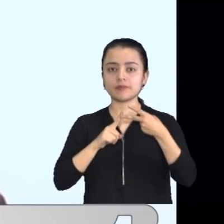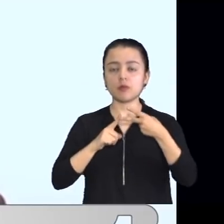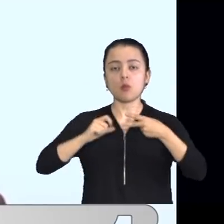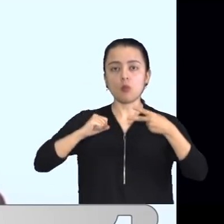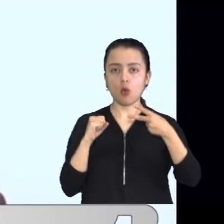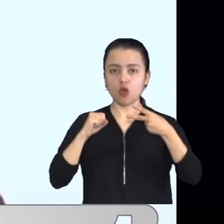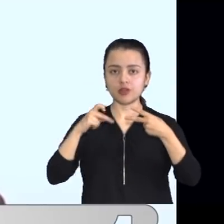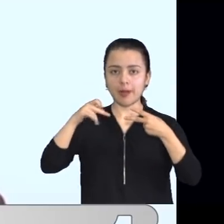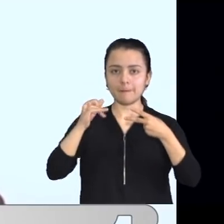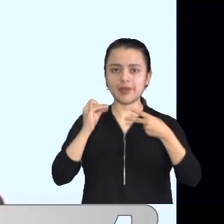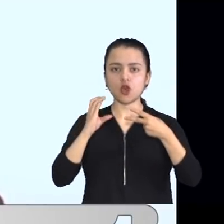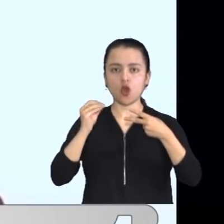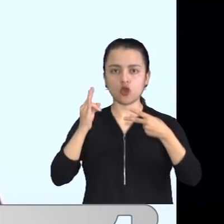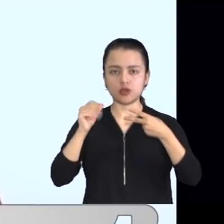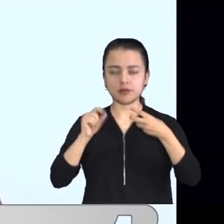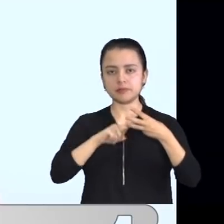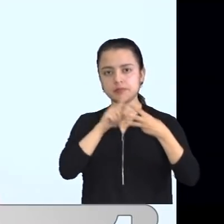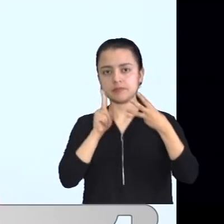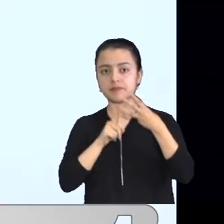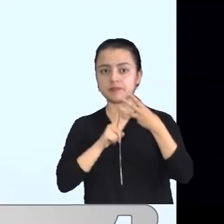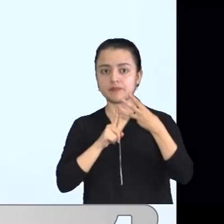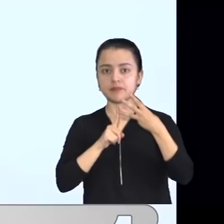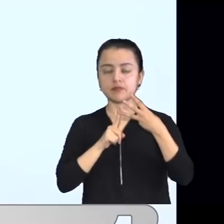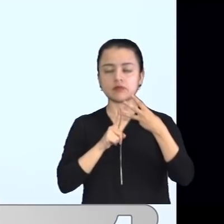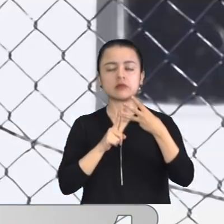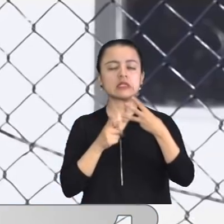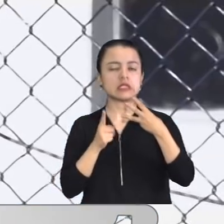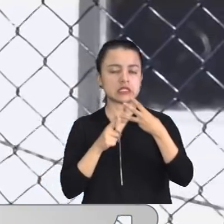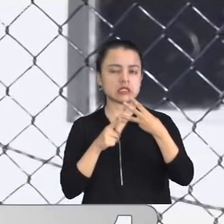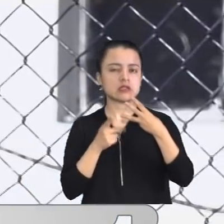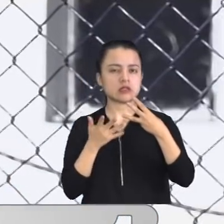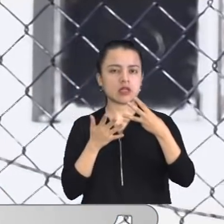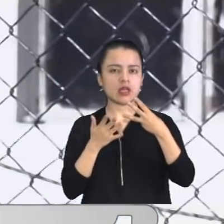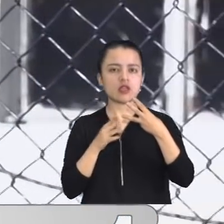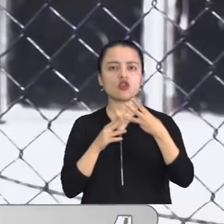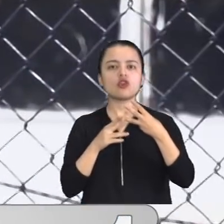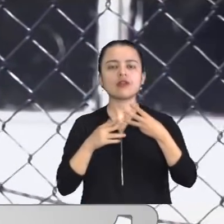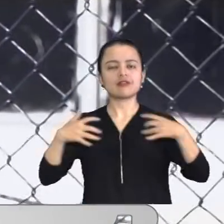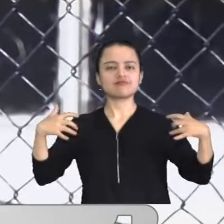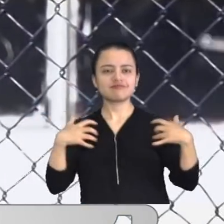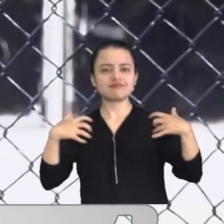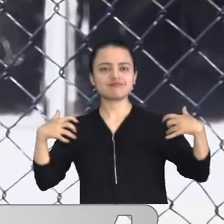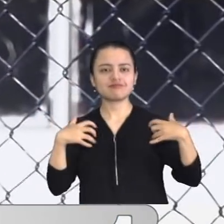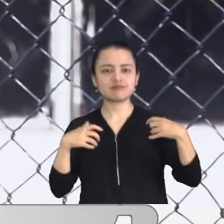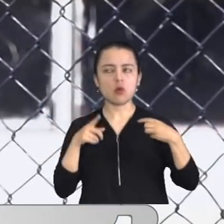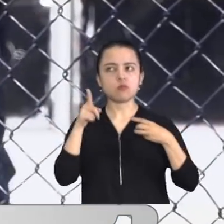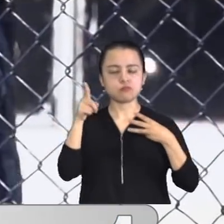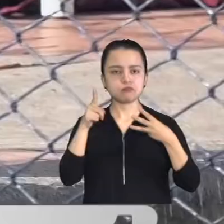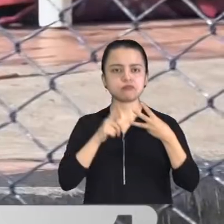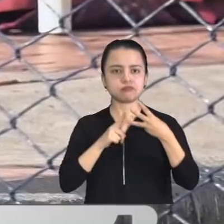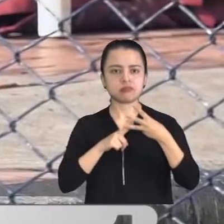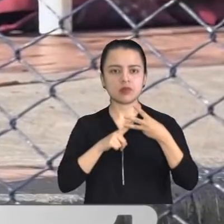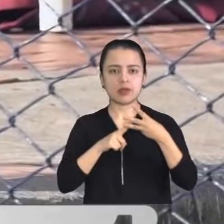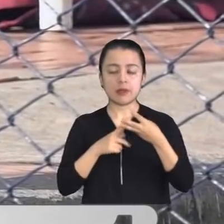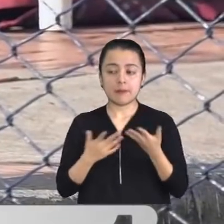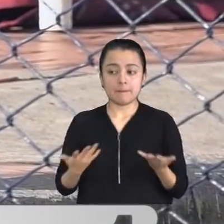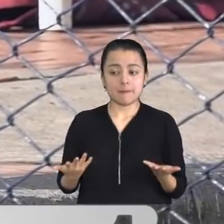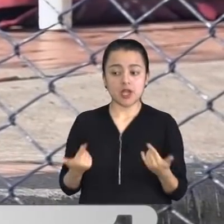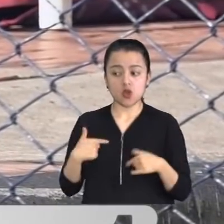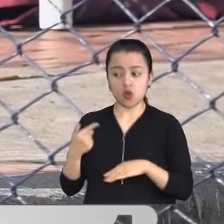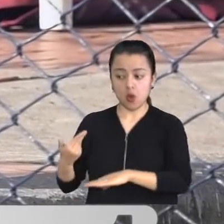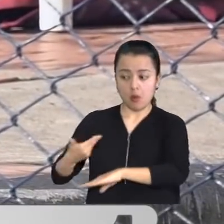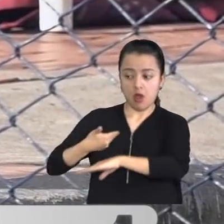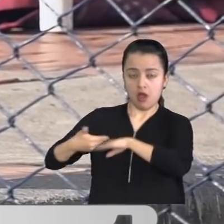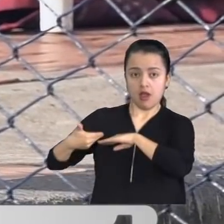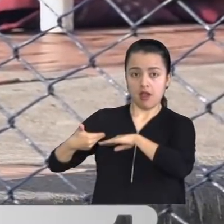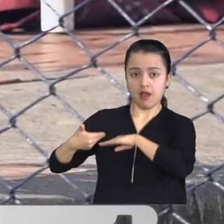de Bogotá y también dio la opción de un centro carcelario en Valledupar. Lo que ha dicho la juez es que no es posible, como lo había